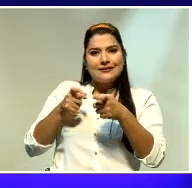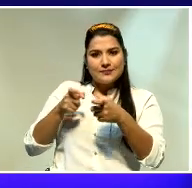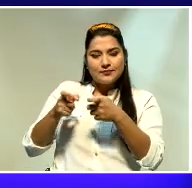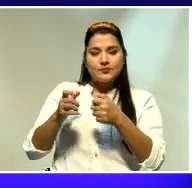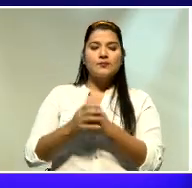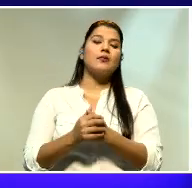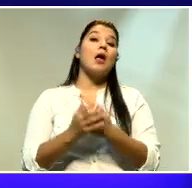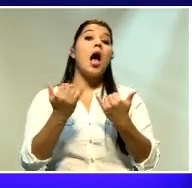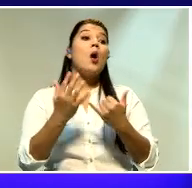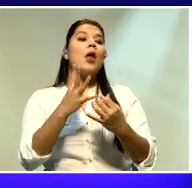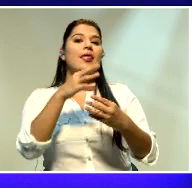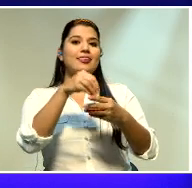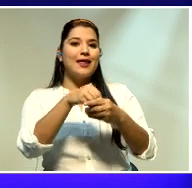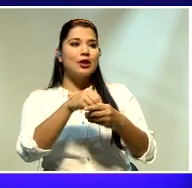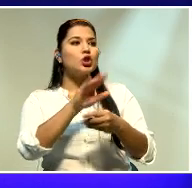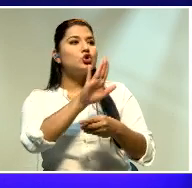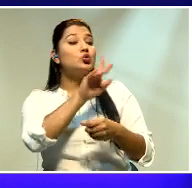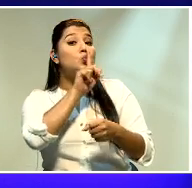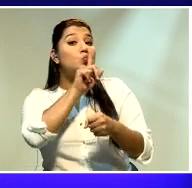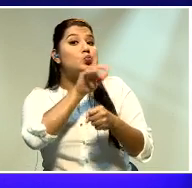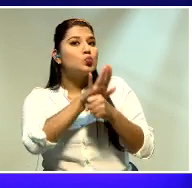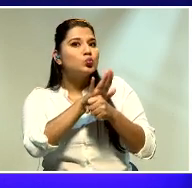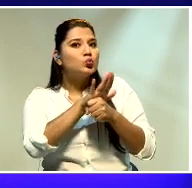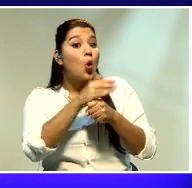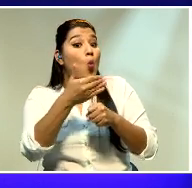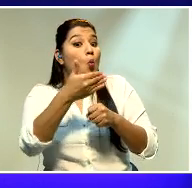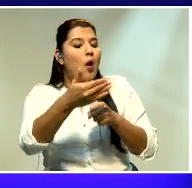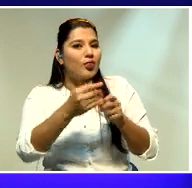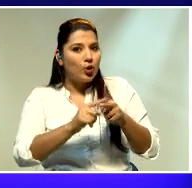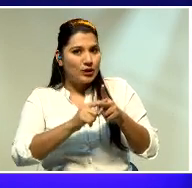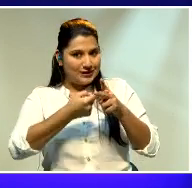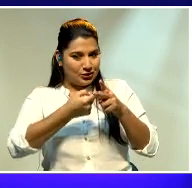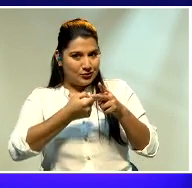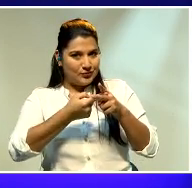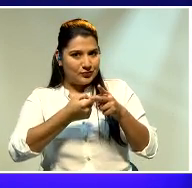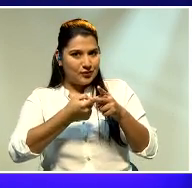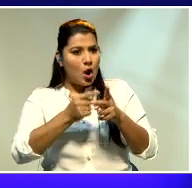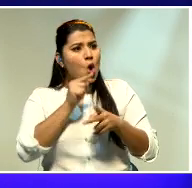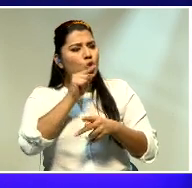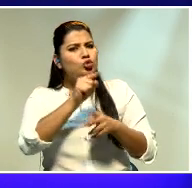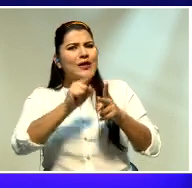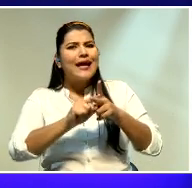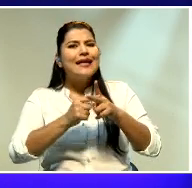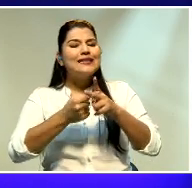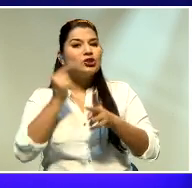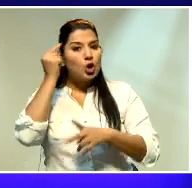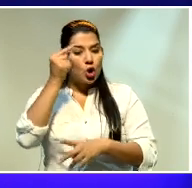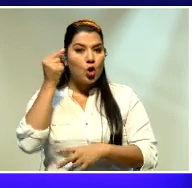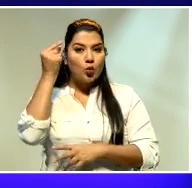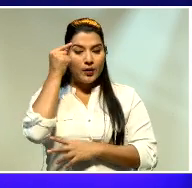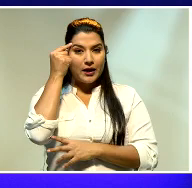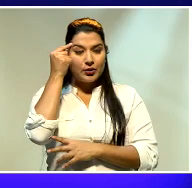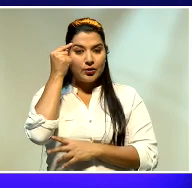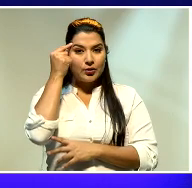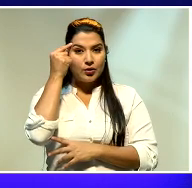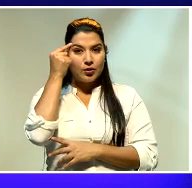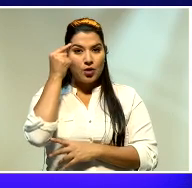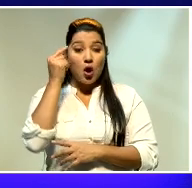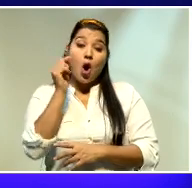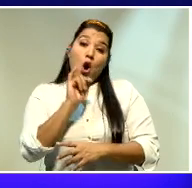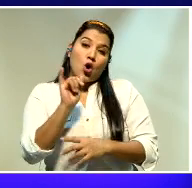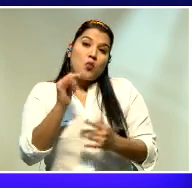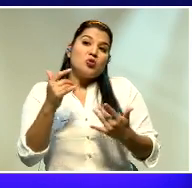justamente dentro de esas promesas iniciales, usted inició el gobierno, como se